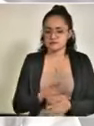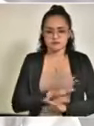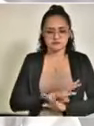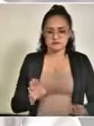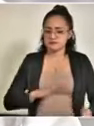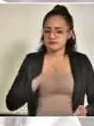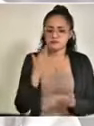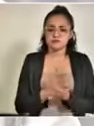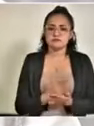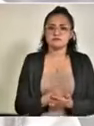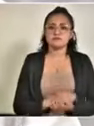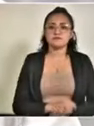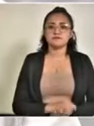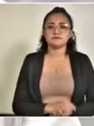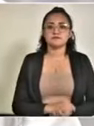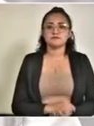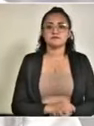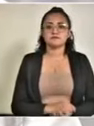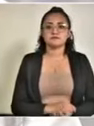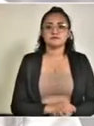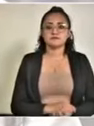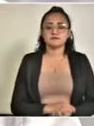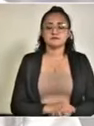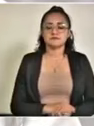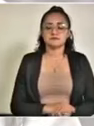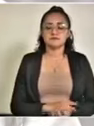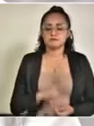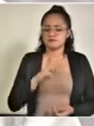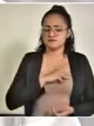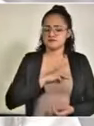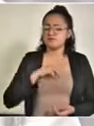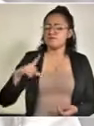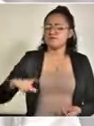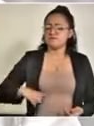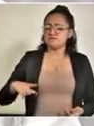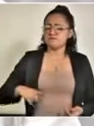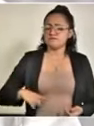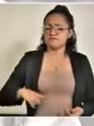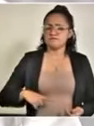Se va a acabar. Y que mi gobierno no será